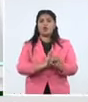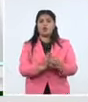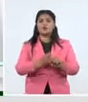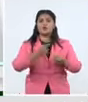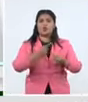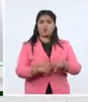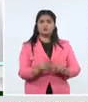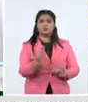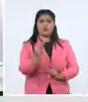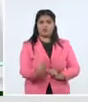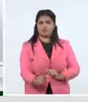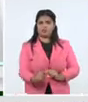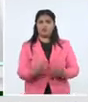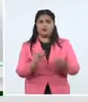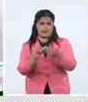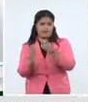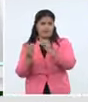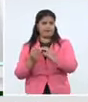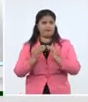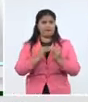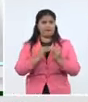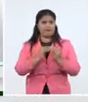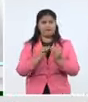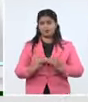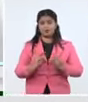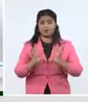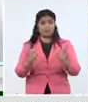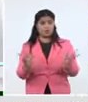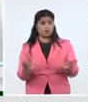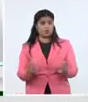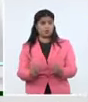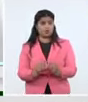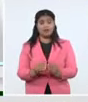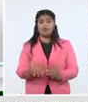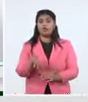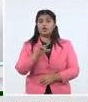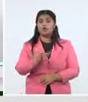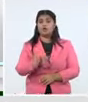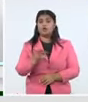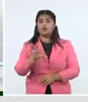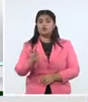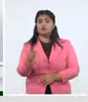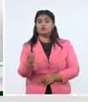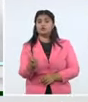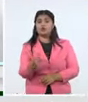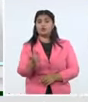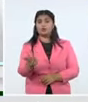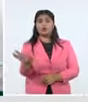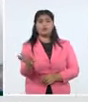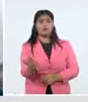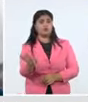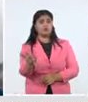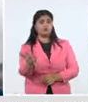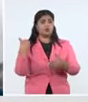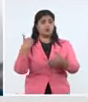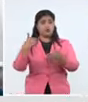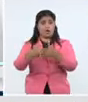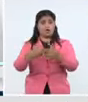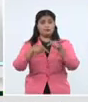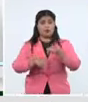el grupo de más riesgo, y en el acumulado el 8,9%, 9 de los